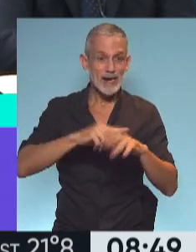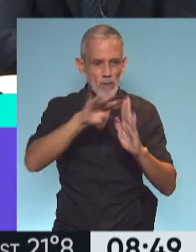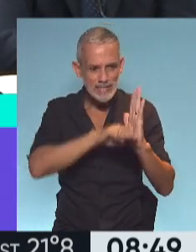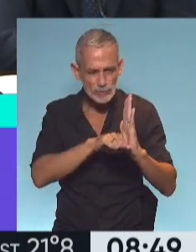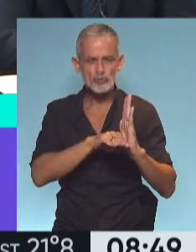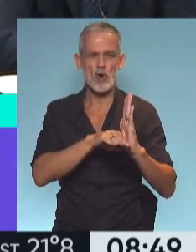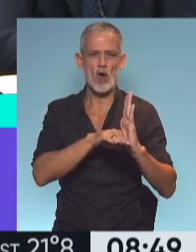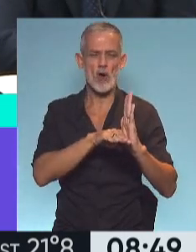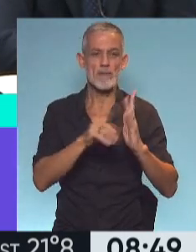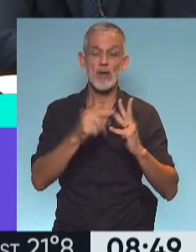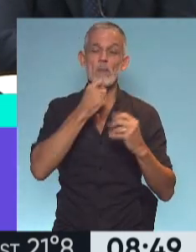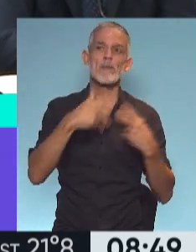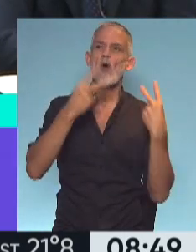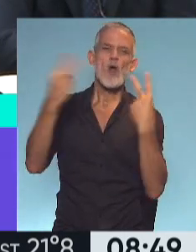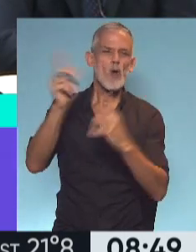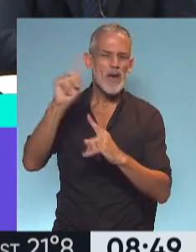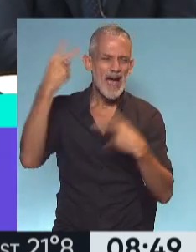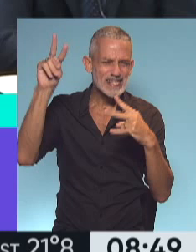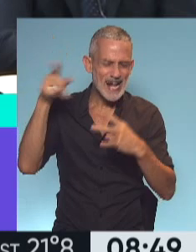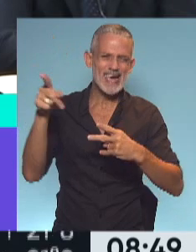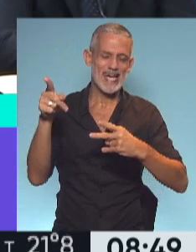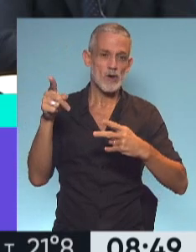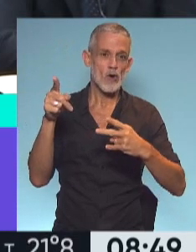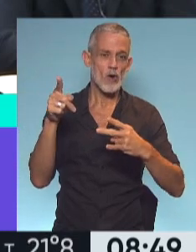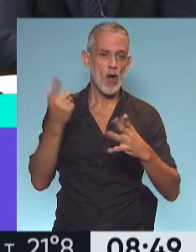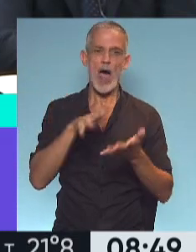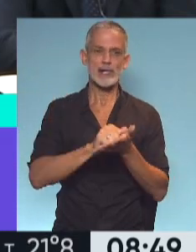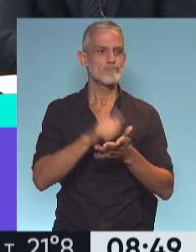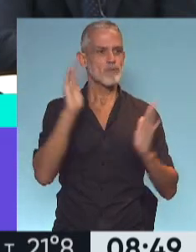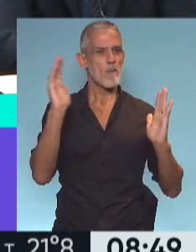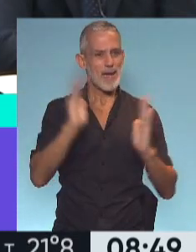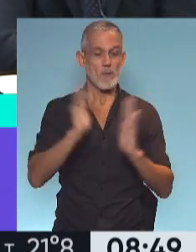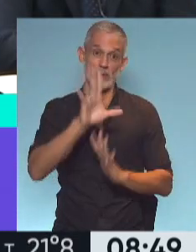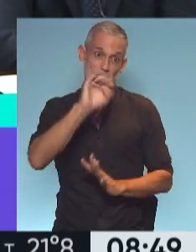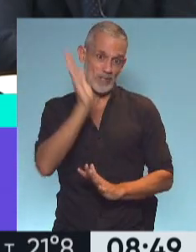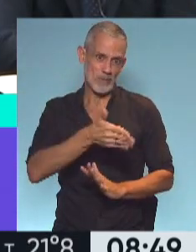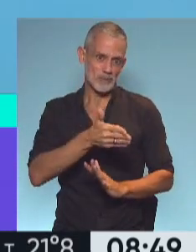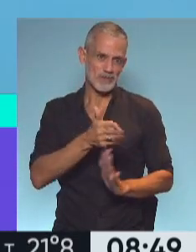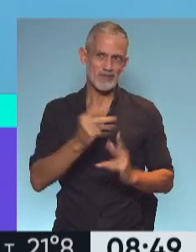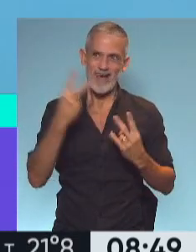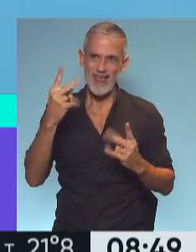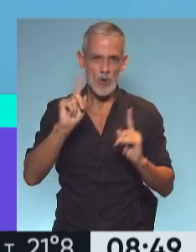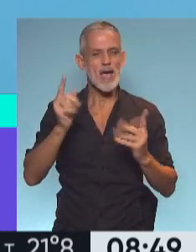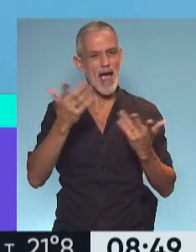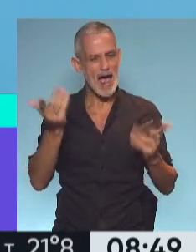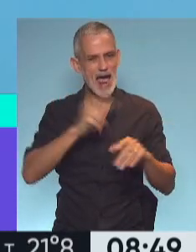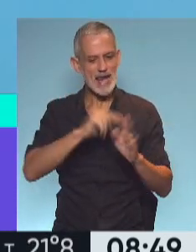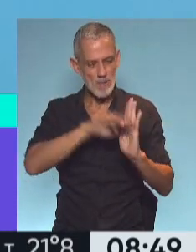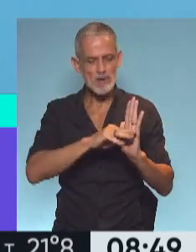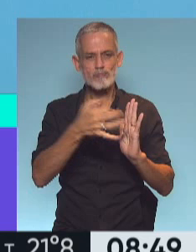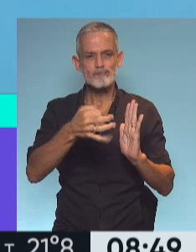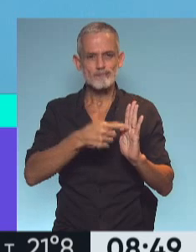de no viajar al exterior. Han caído las reservas un poco más del 50% y se ha